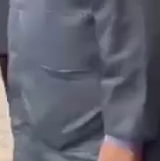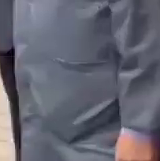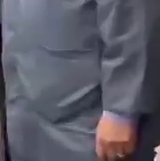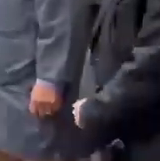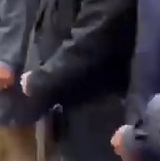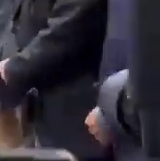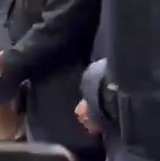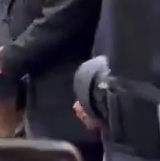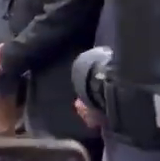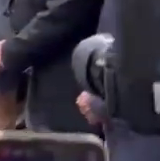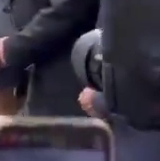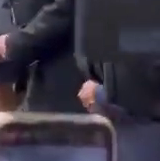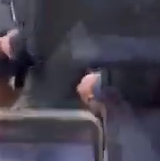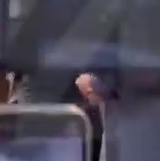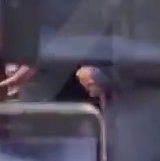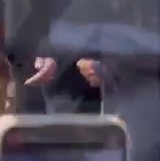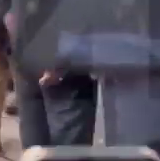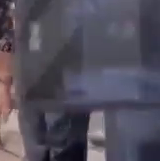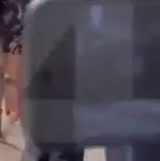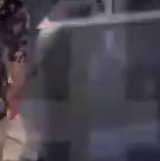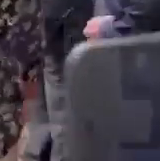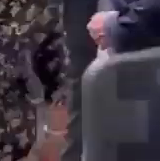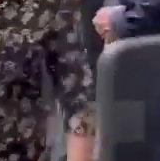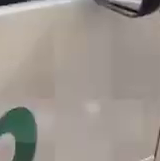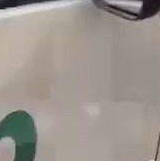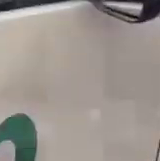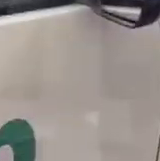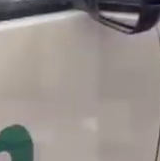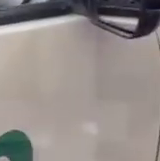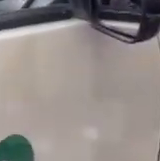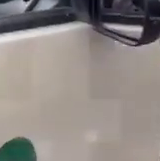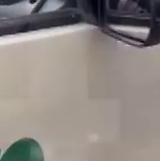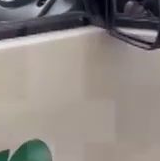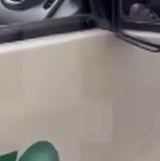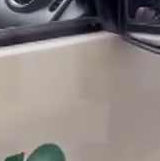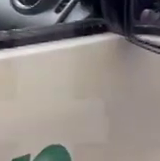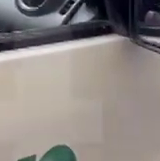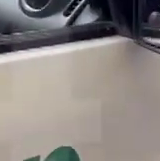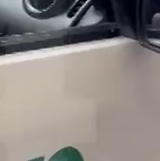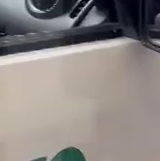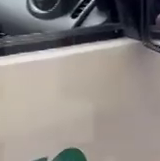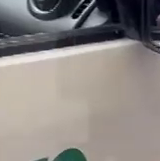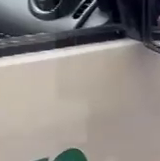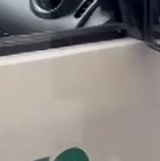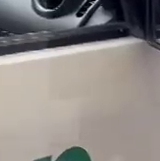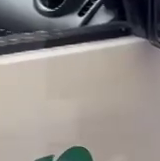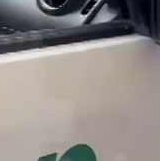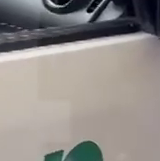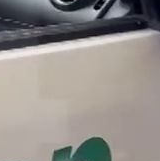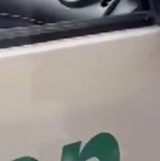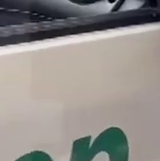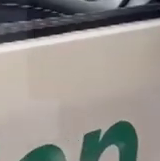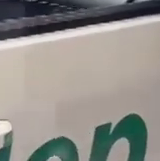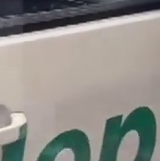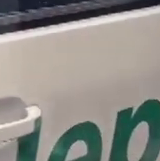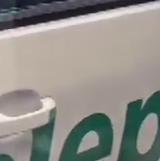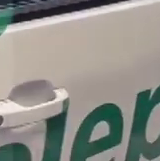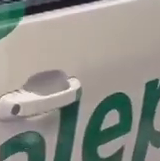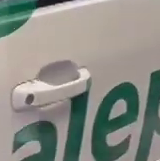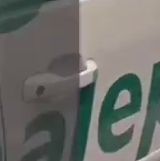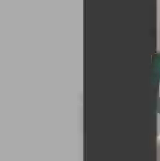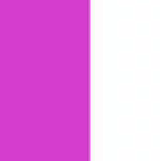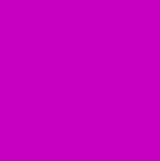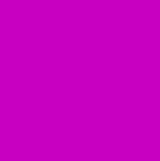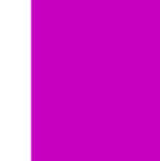Atestigua mandataria estatal Lorena Cuellar Cisneros proyecto de la conversión de un automóvil de combustión interna a 100% eléctrico.